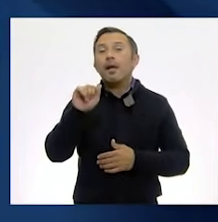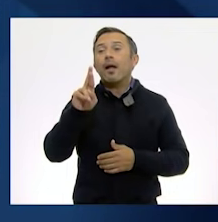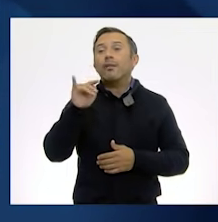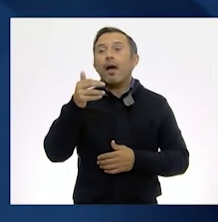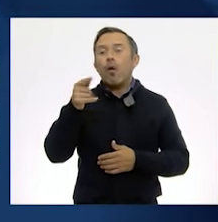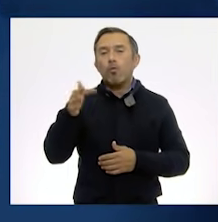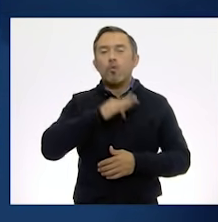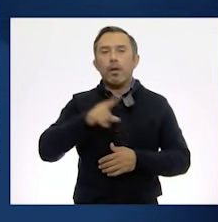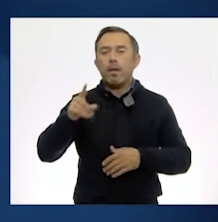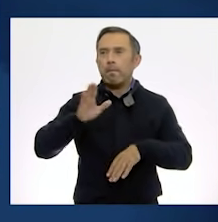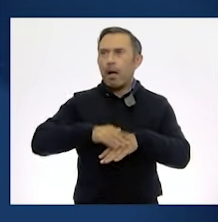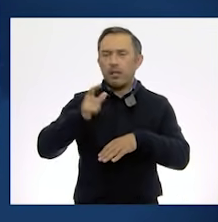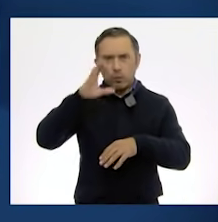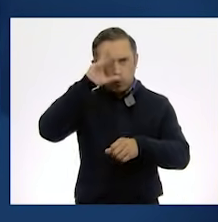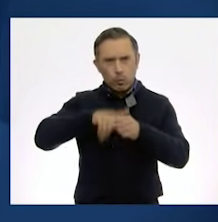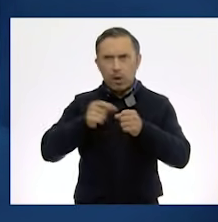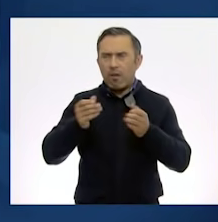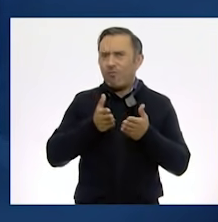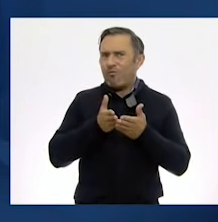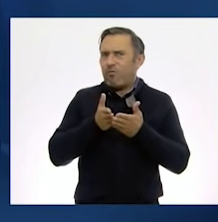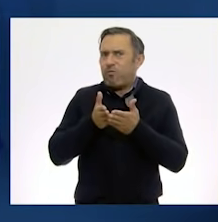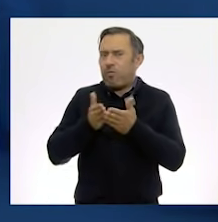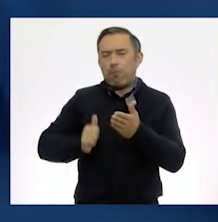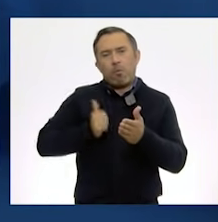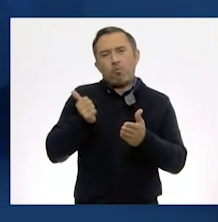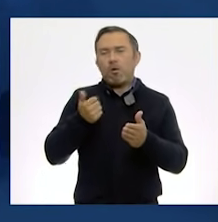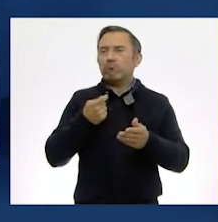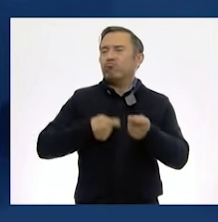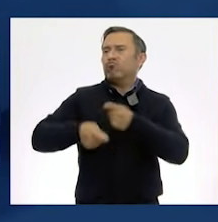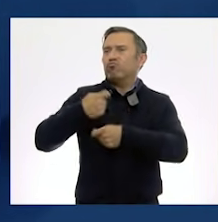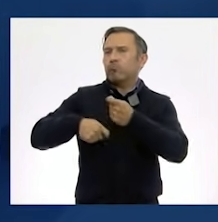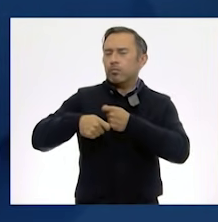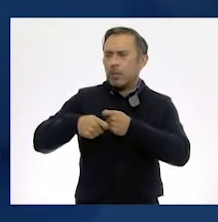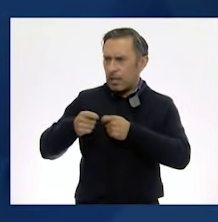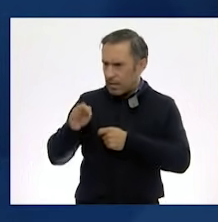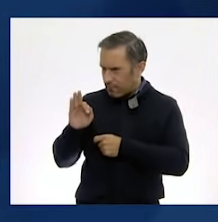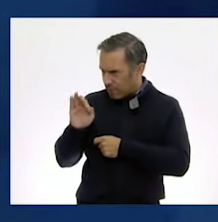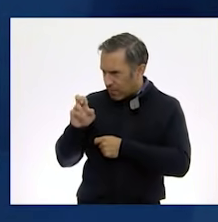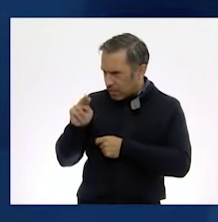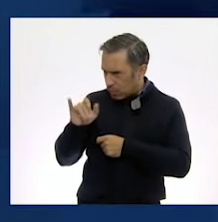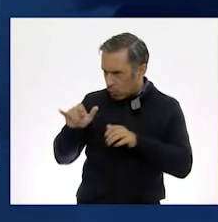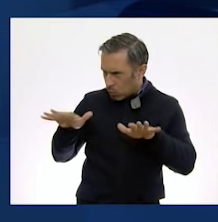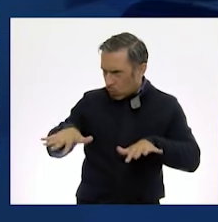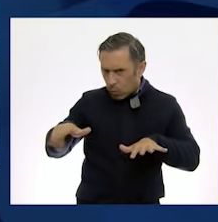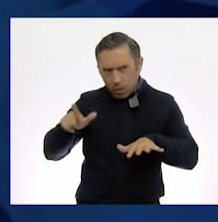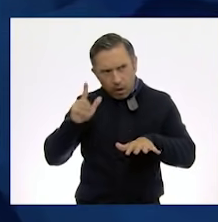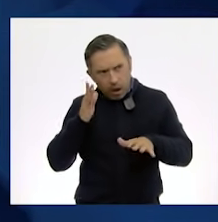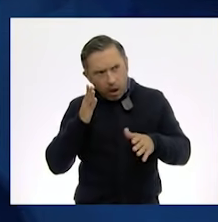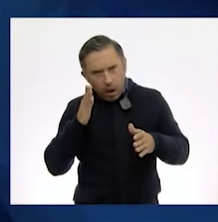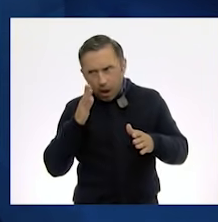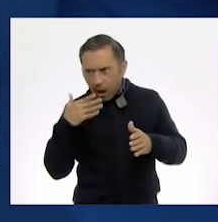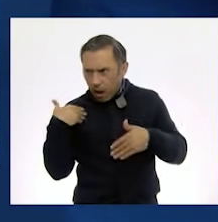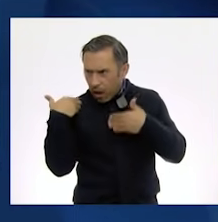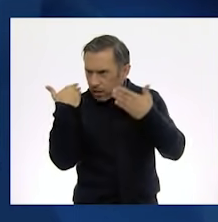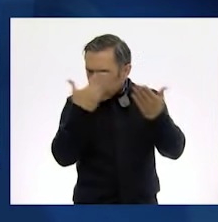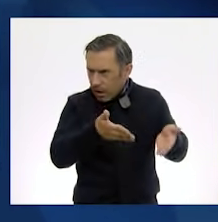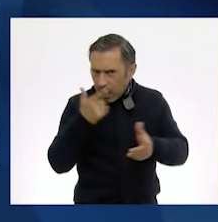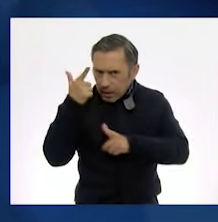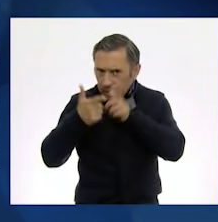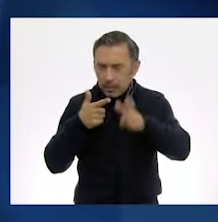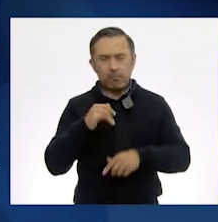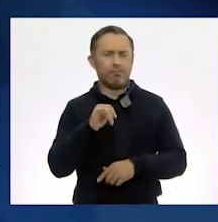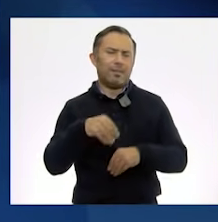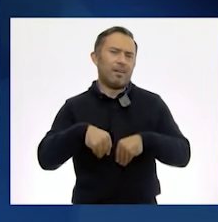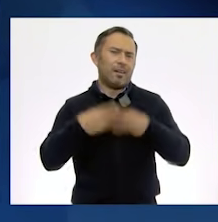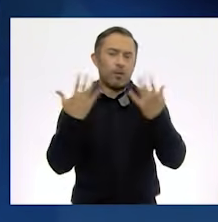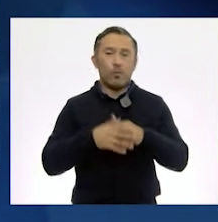ruta. ¿Y los fenicios llegaron hasta Grecia? Por supuesto, los fenicios conectaron las culturas